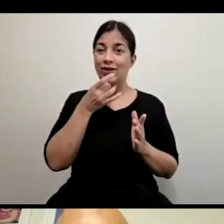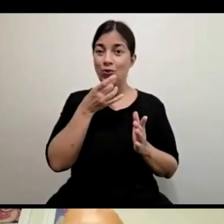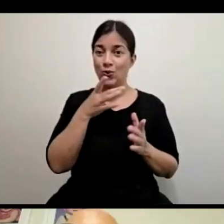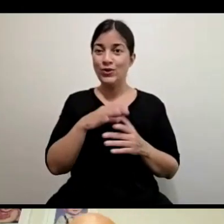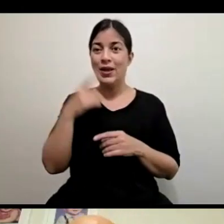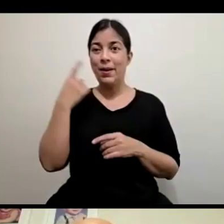que se viera como está ahí.